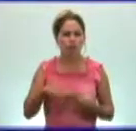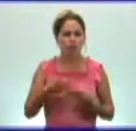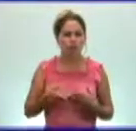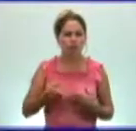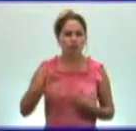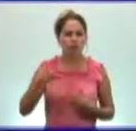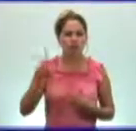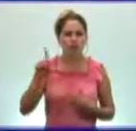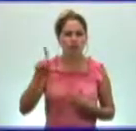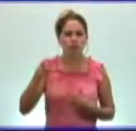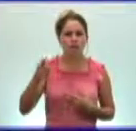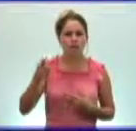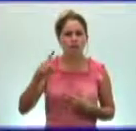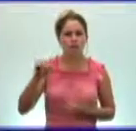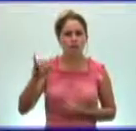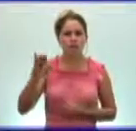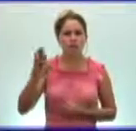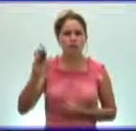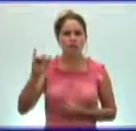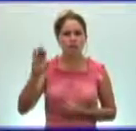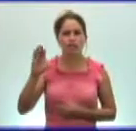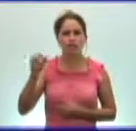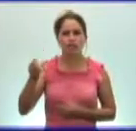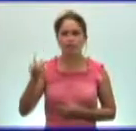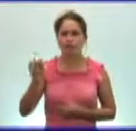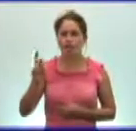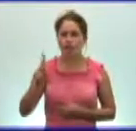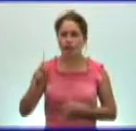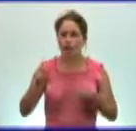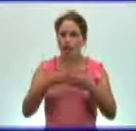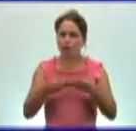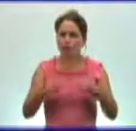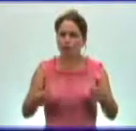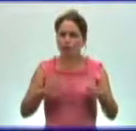tener en cuenta para clasificar, valga la redundancia, esta